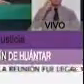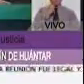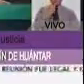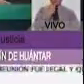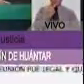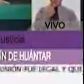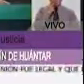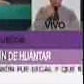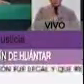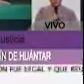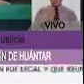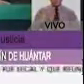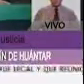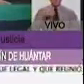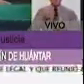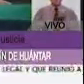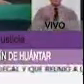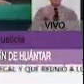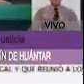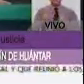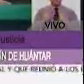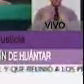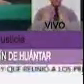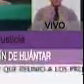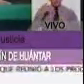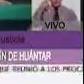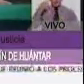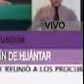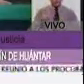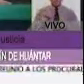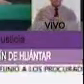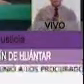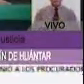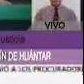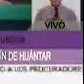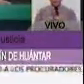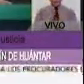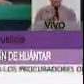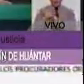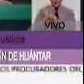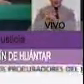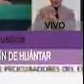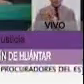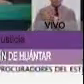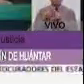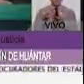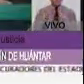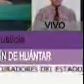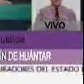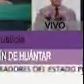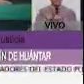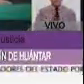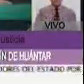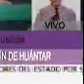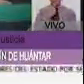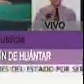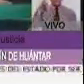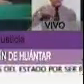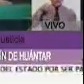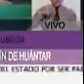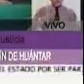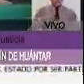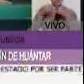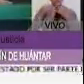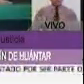del ministro de Justicia y Derechos Humanos. Por eso que considero que no solo es legal, sino es adecuado y